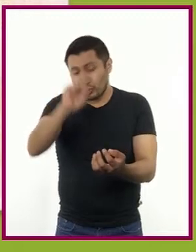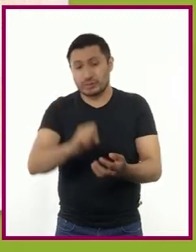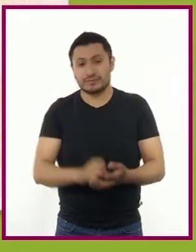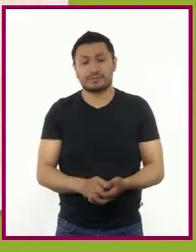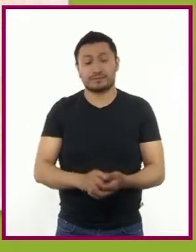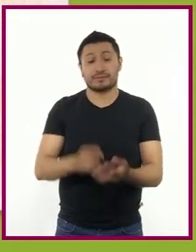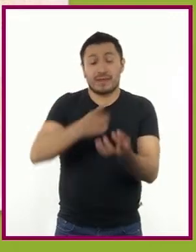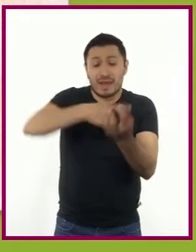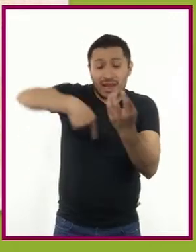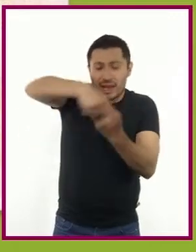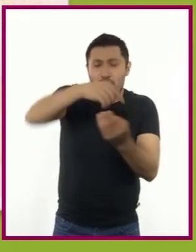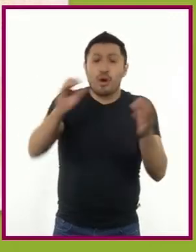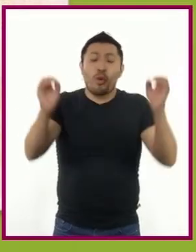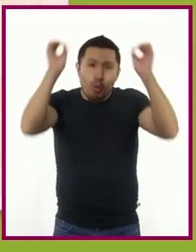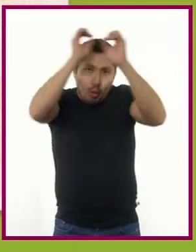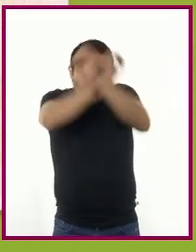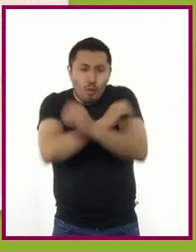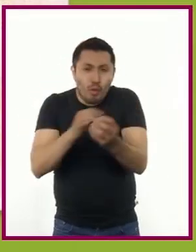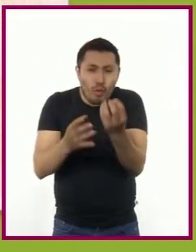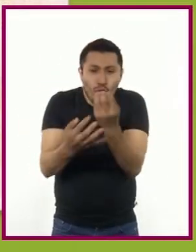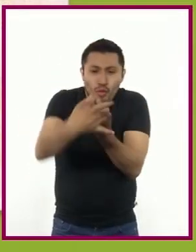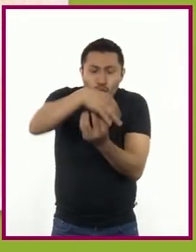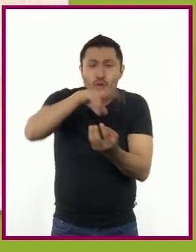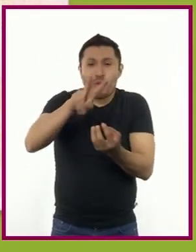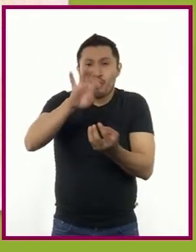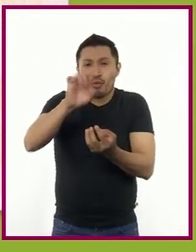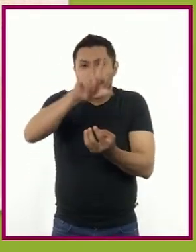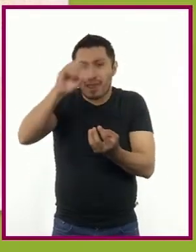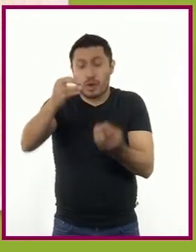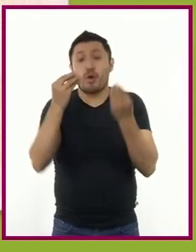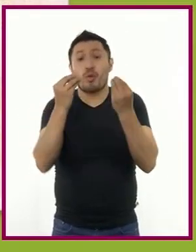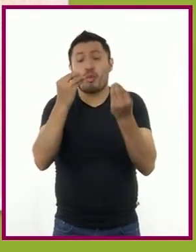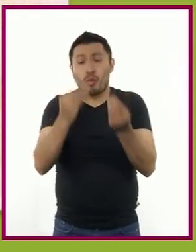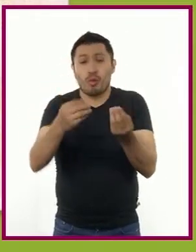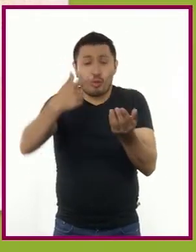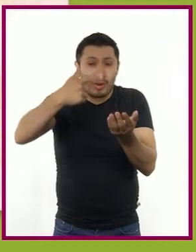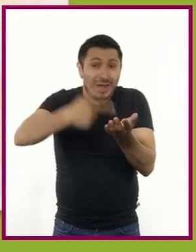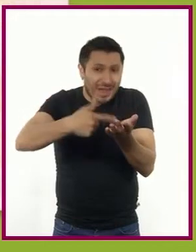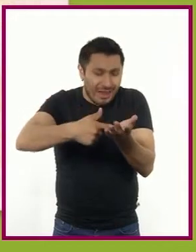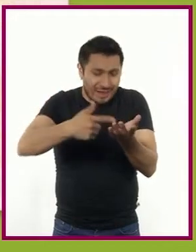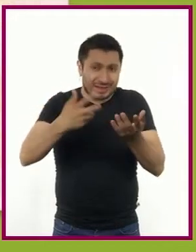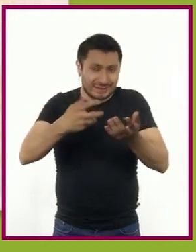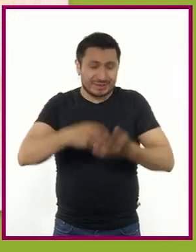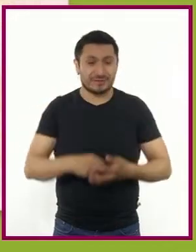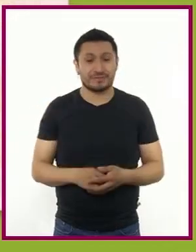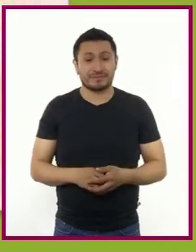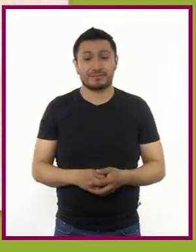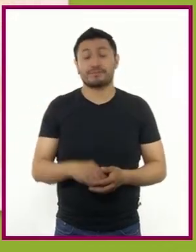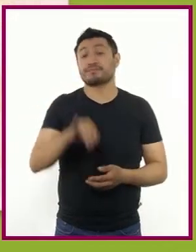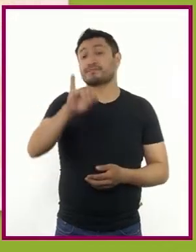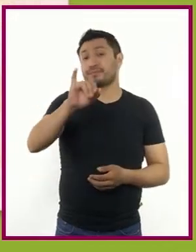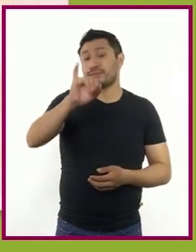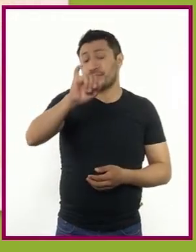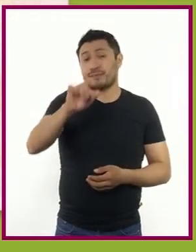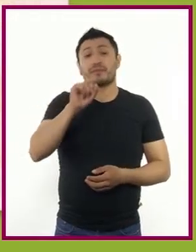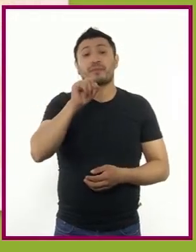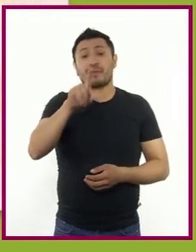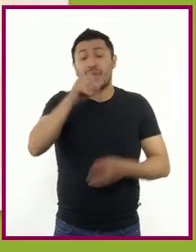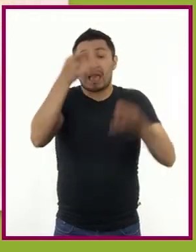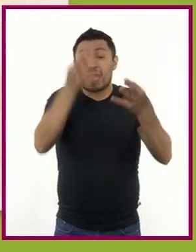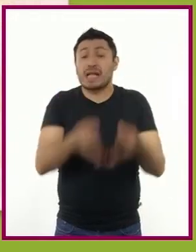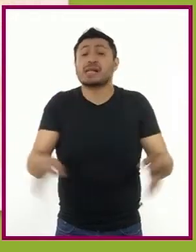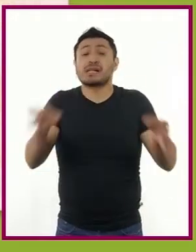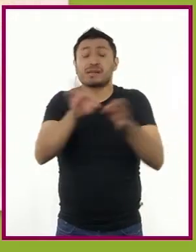oscura, cubierta de vello y con gran cantidad de glándulas sebáceas. Así es. Además, es